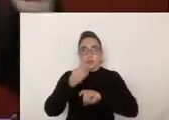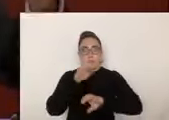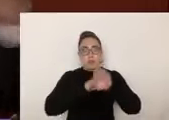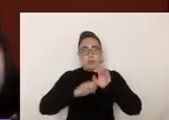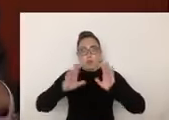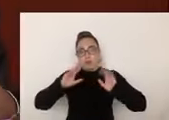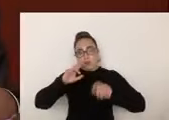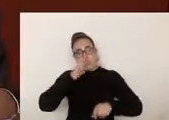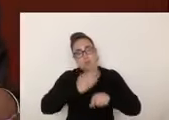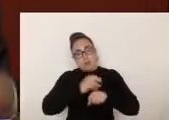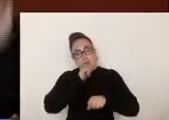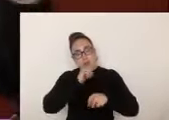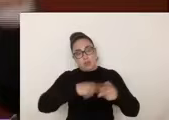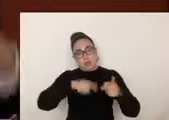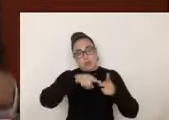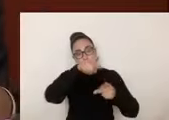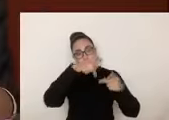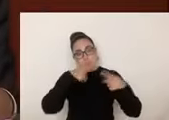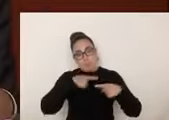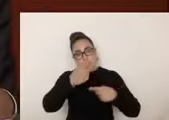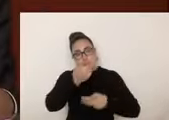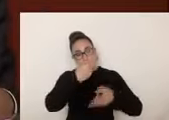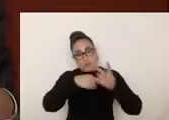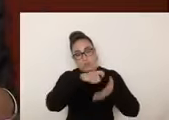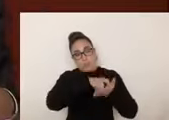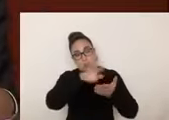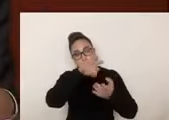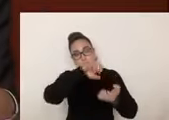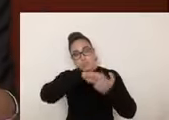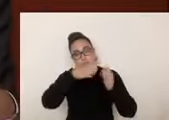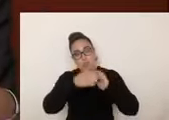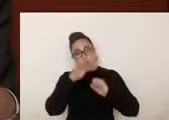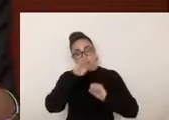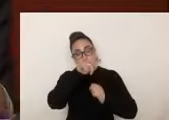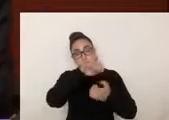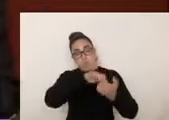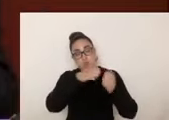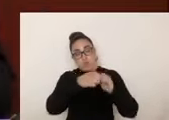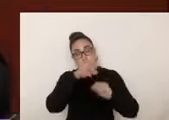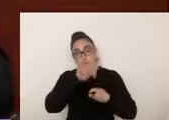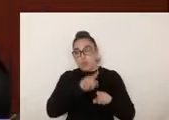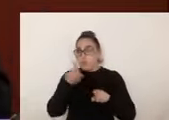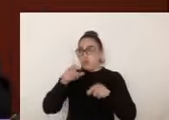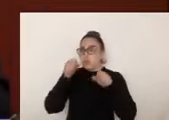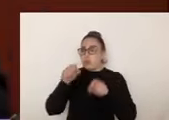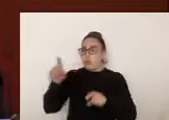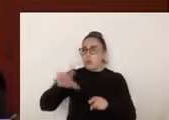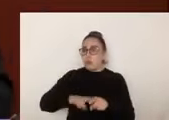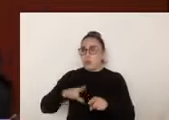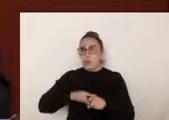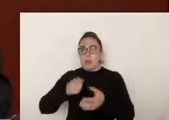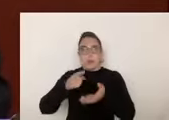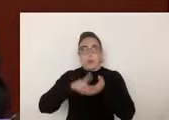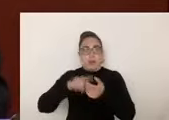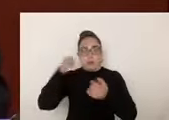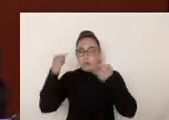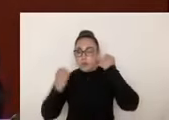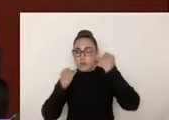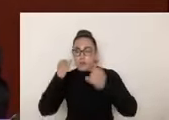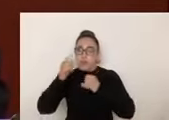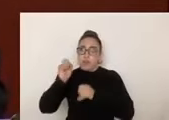el que el consumidor es un enemigo, y si el consumidor no lo es el Estado, porque si yo hiciera todo lo que... Entran las técnicas de neutralización que también nos han